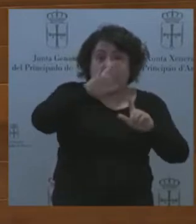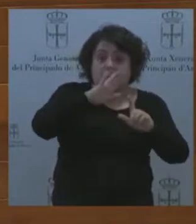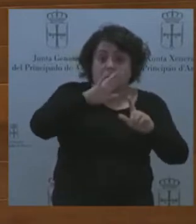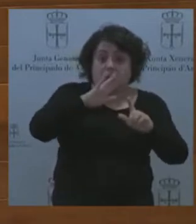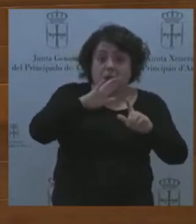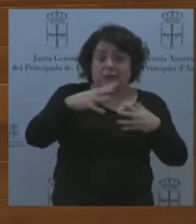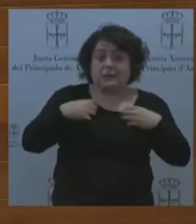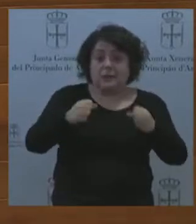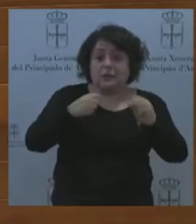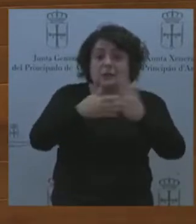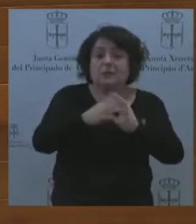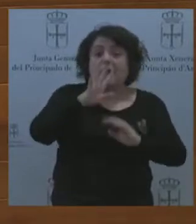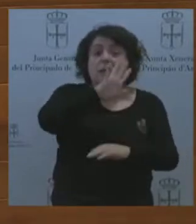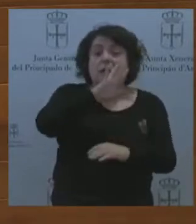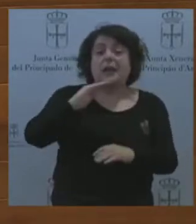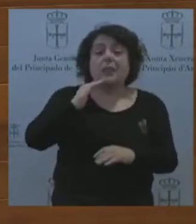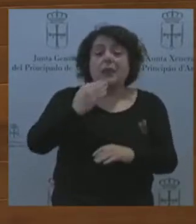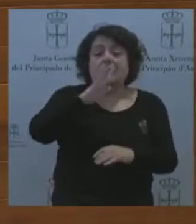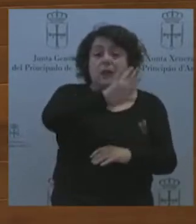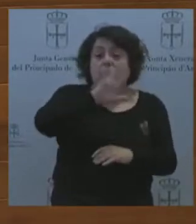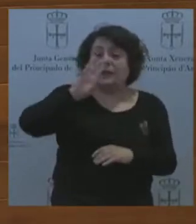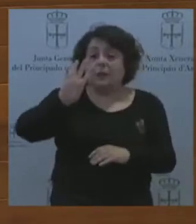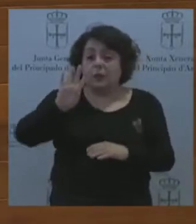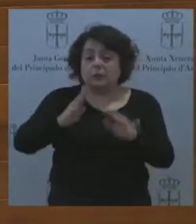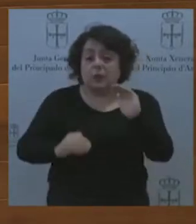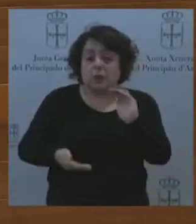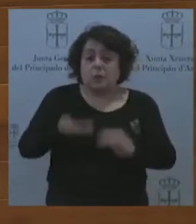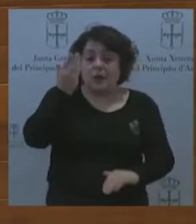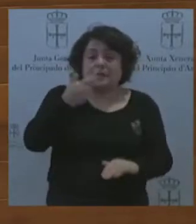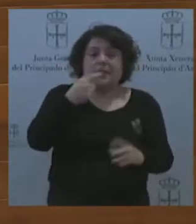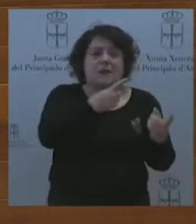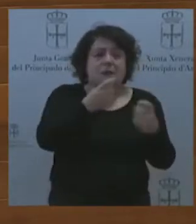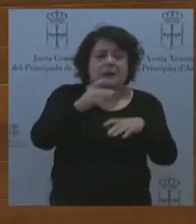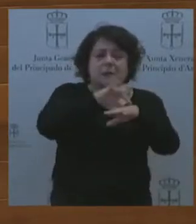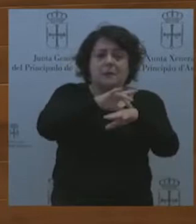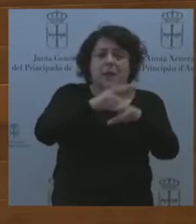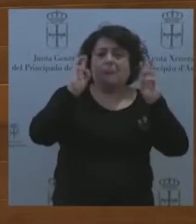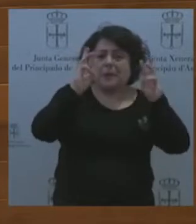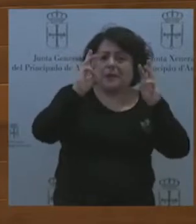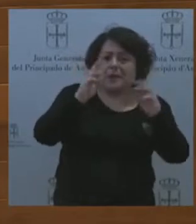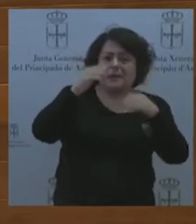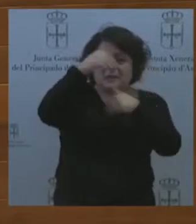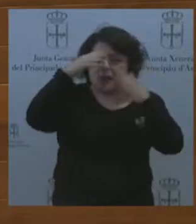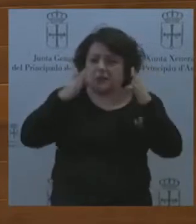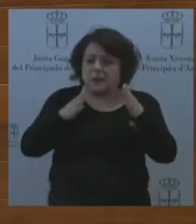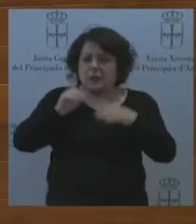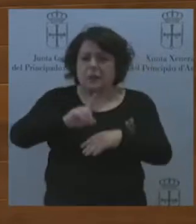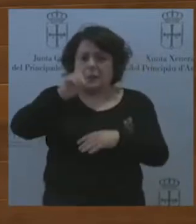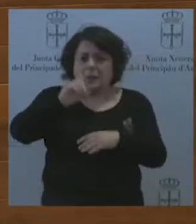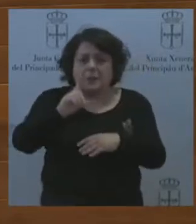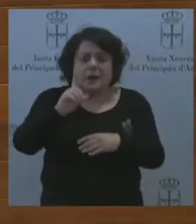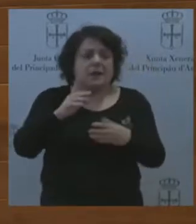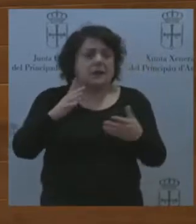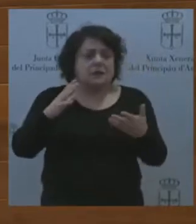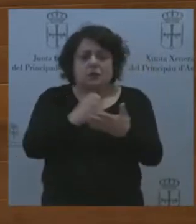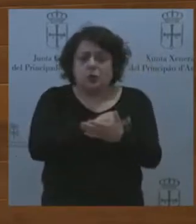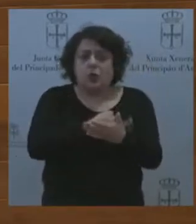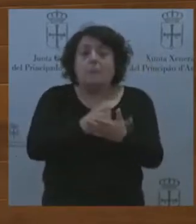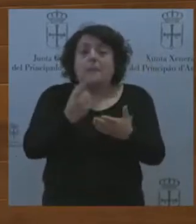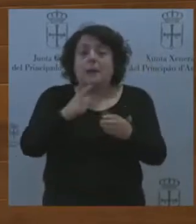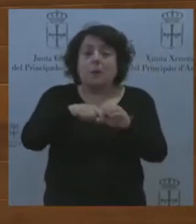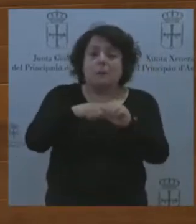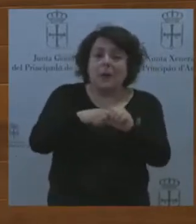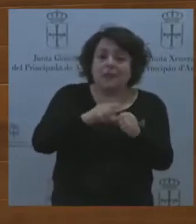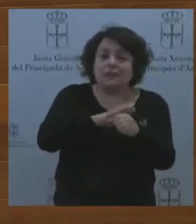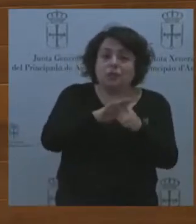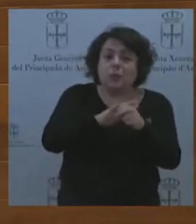pediatras, faltan anestesistas, médicos de atención primaria y, sin embargo, han quedado plazas MIR sin cubrir. ¿Esto es lo que ustedes